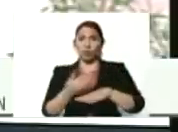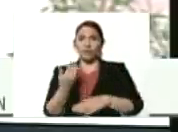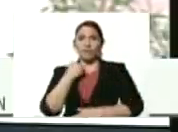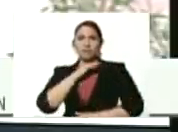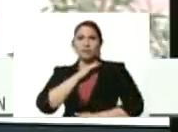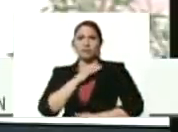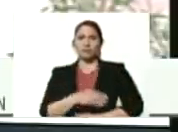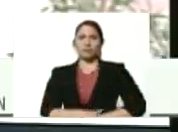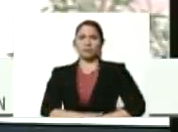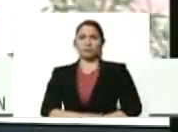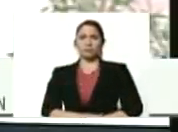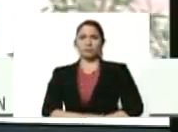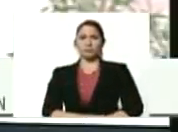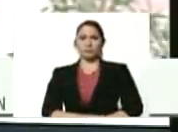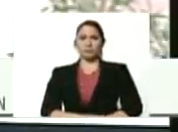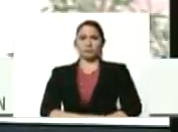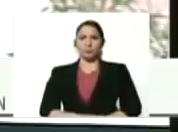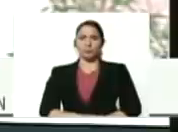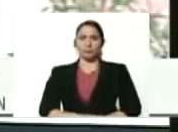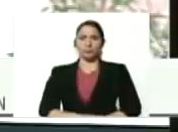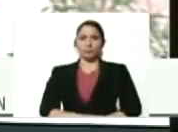pandemia